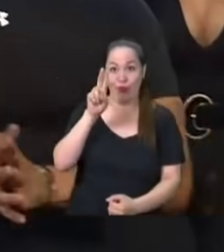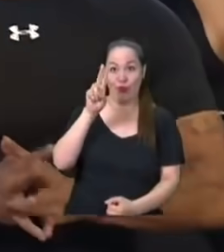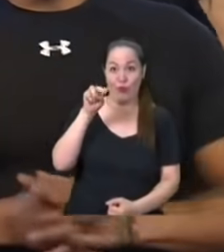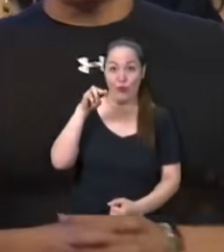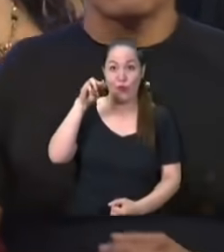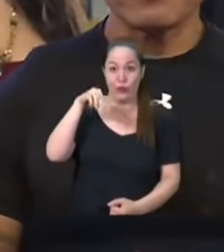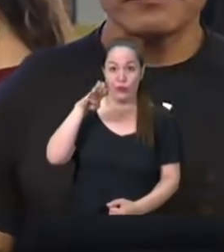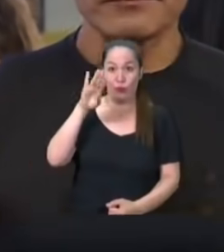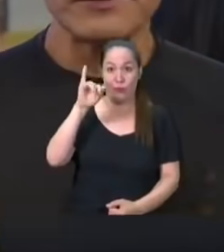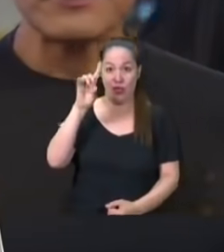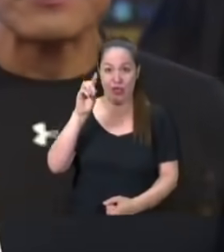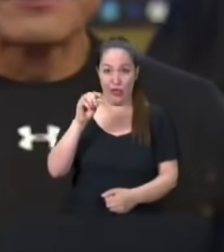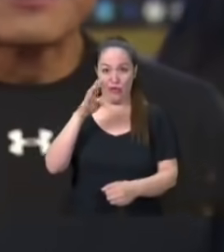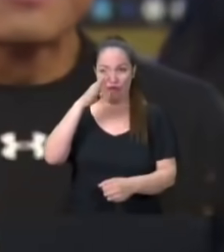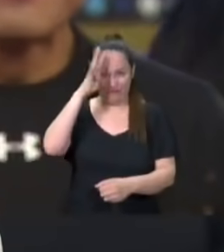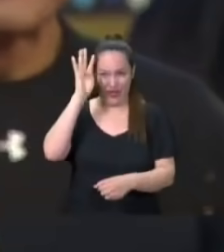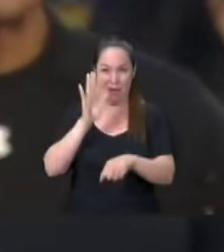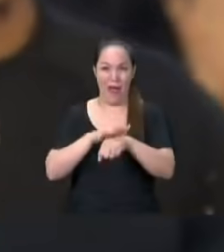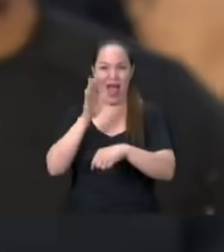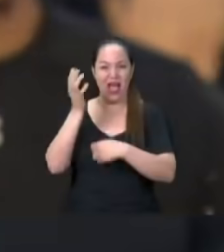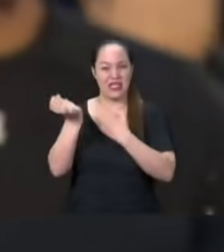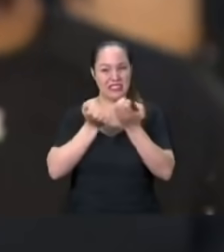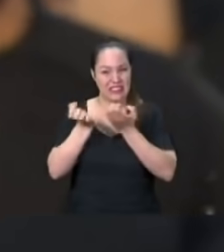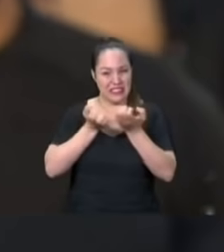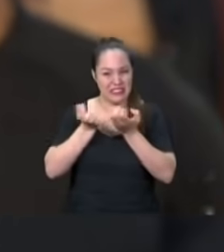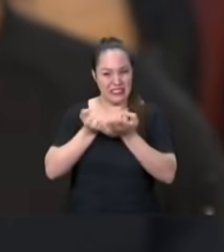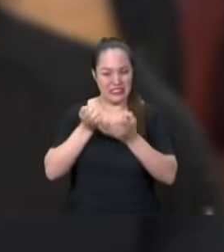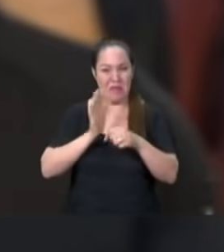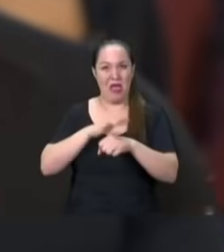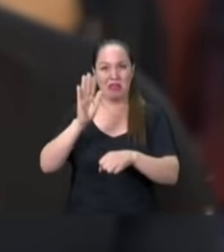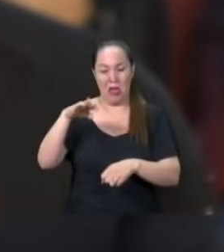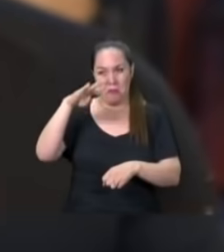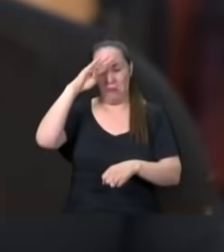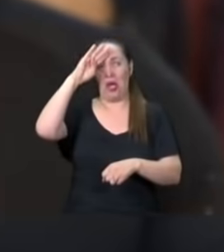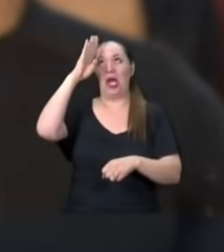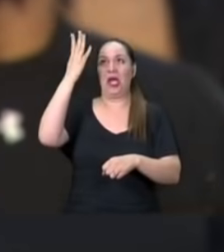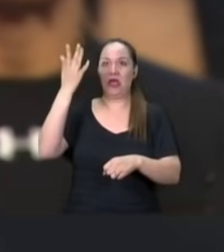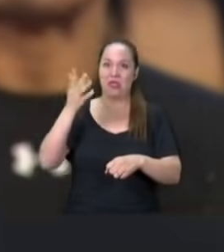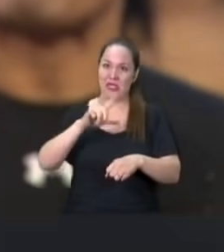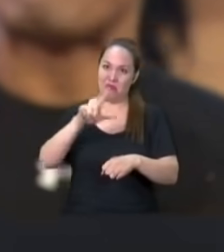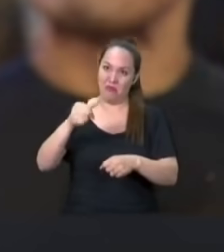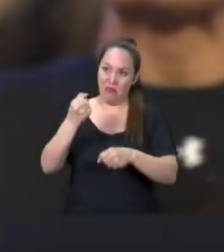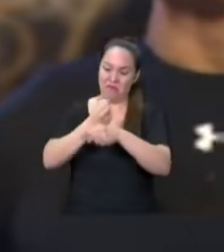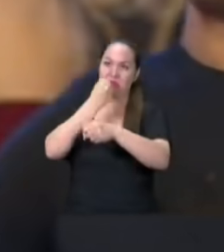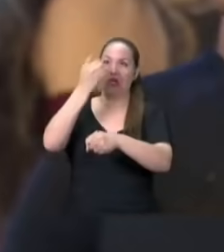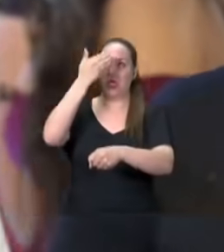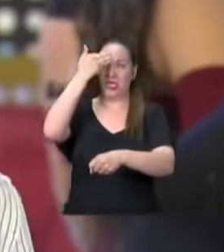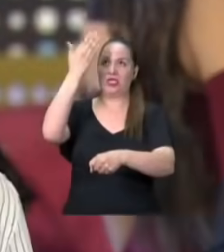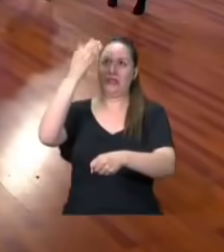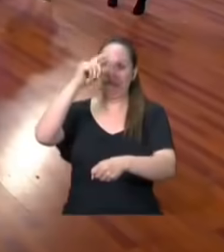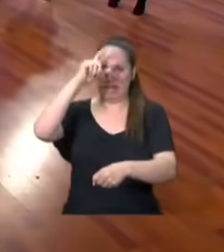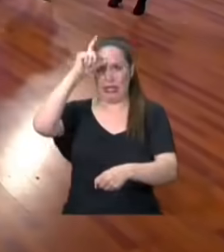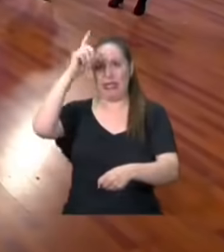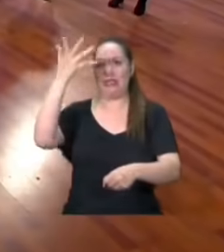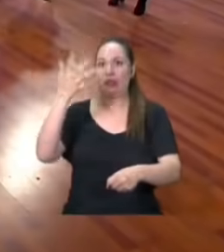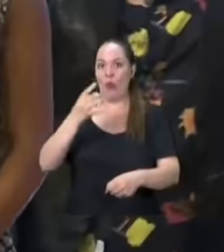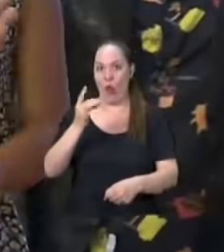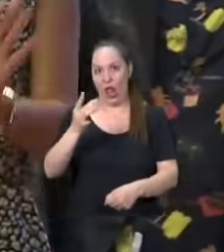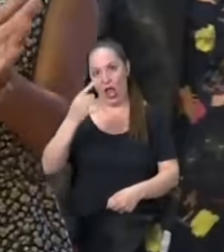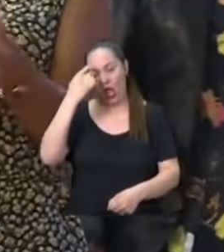dejó. Mire usted. Bien brillo. De por sí no tengo frente, señor. Y luego me la maltratan. Pero qué bueno que estás